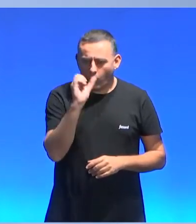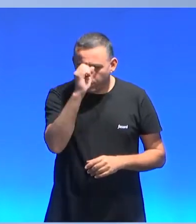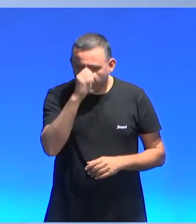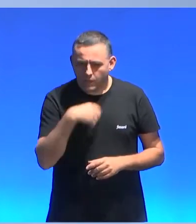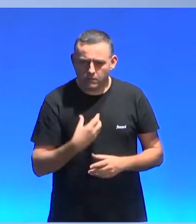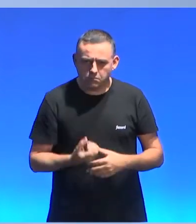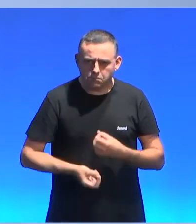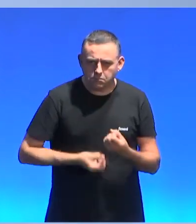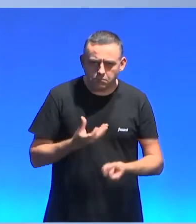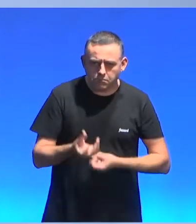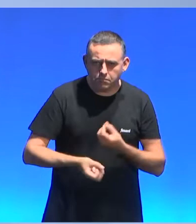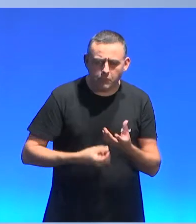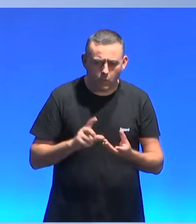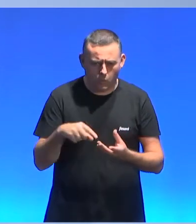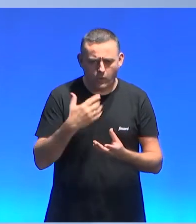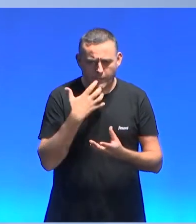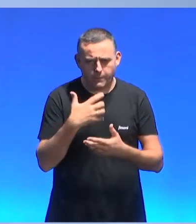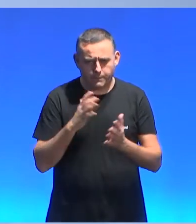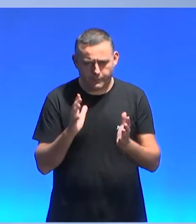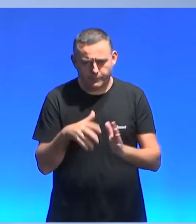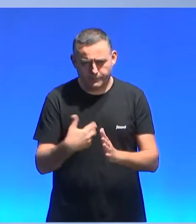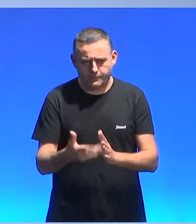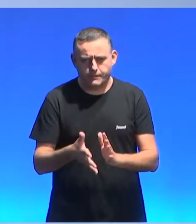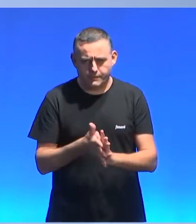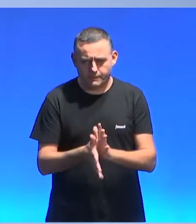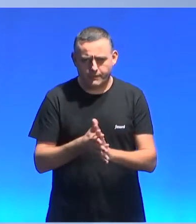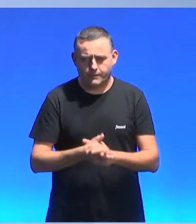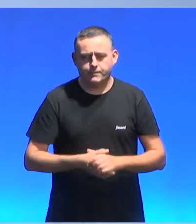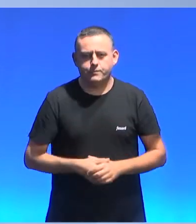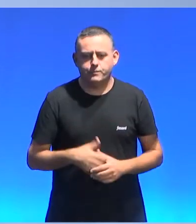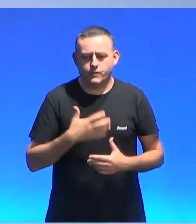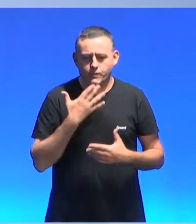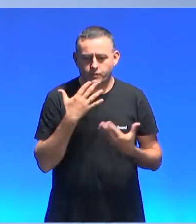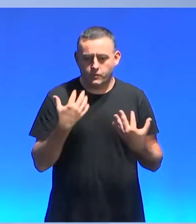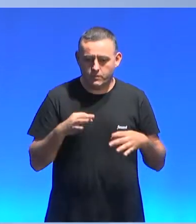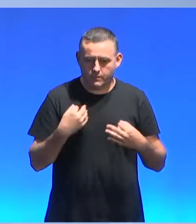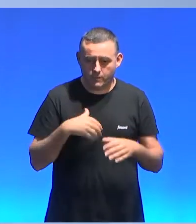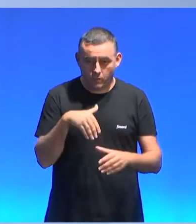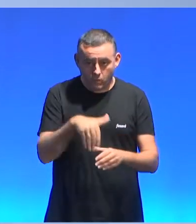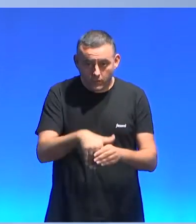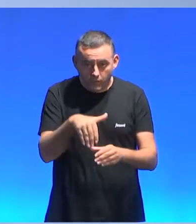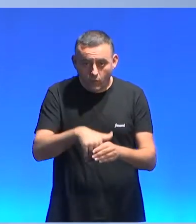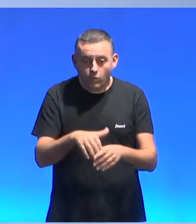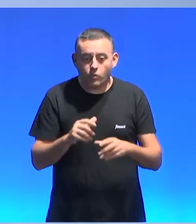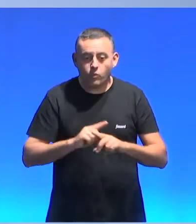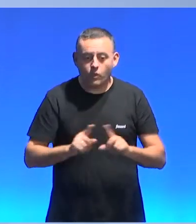se vota va a ganar siempre la propuesta más conservadora,